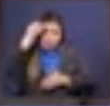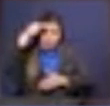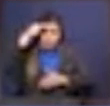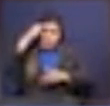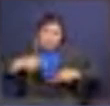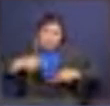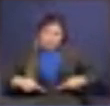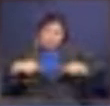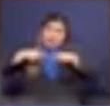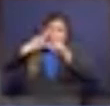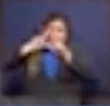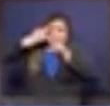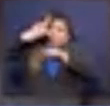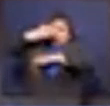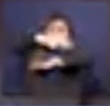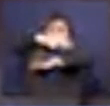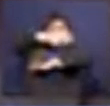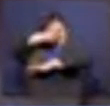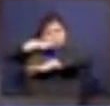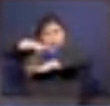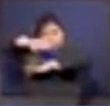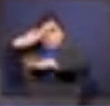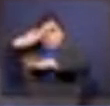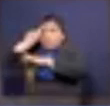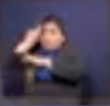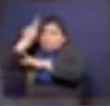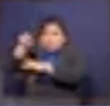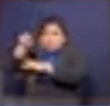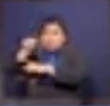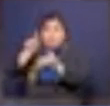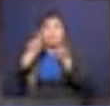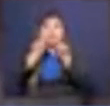remotas y de escuelas particulares